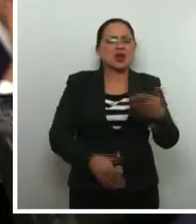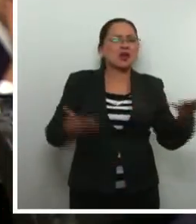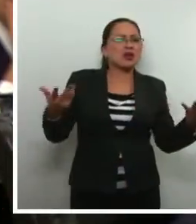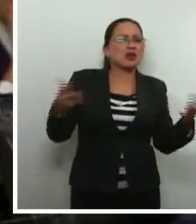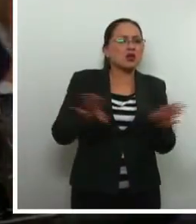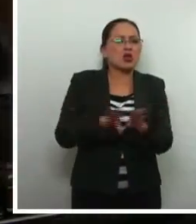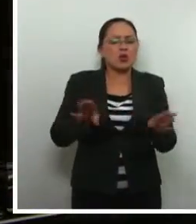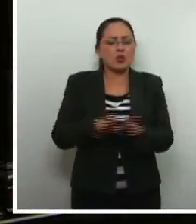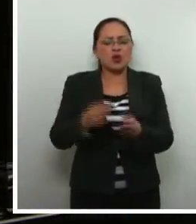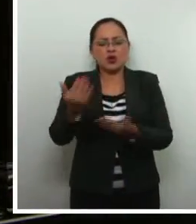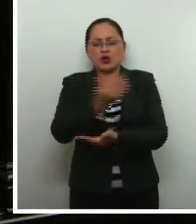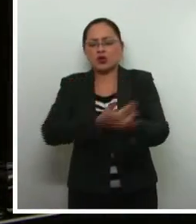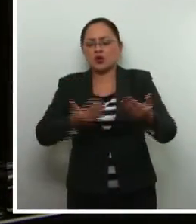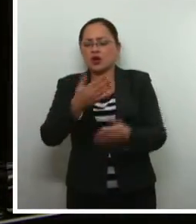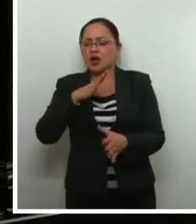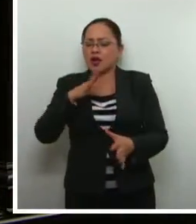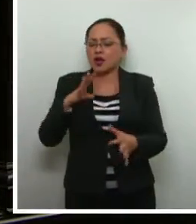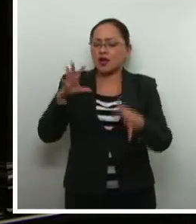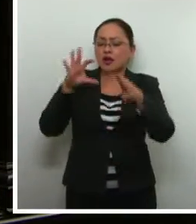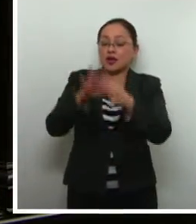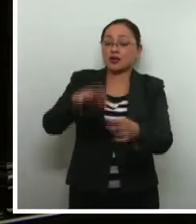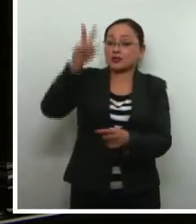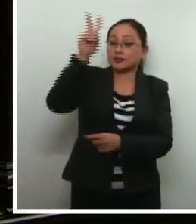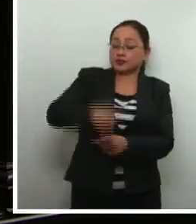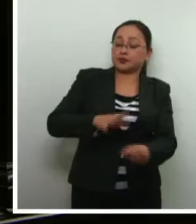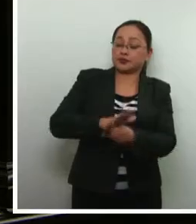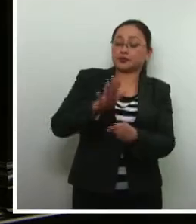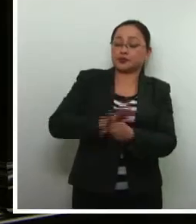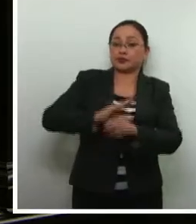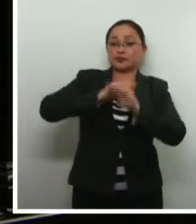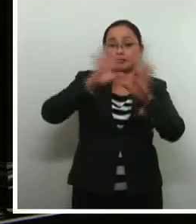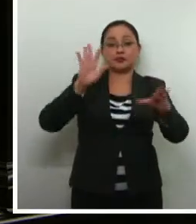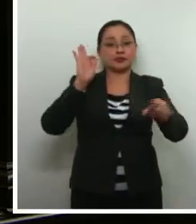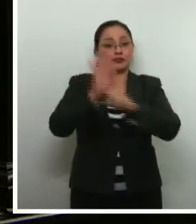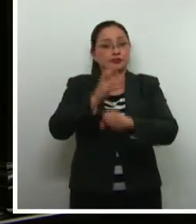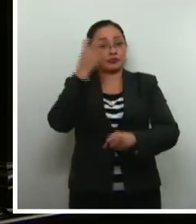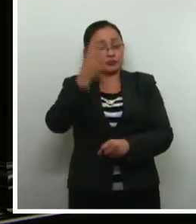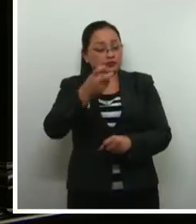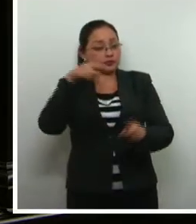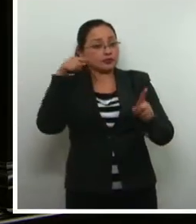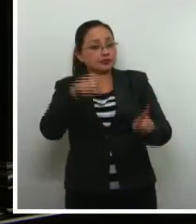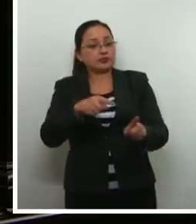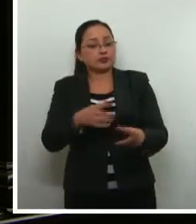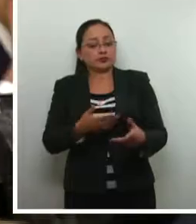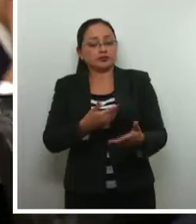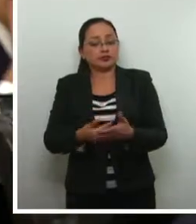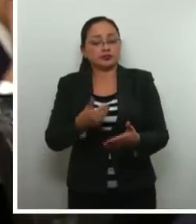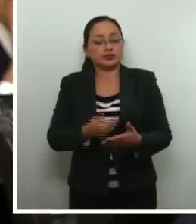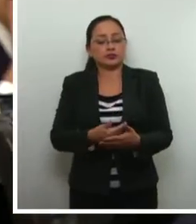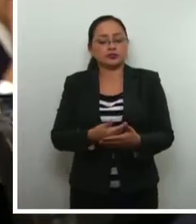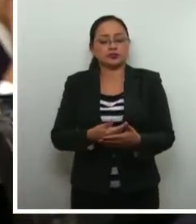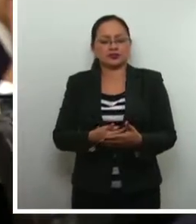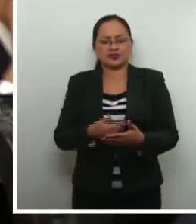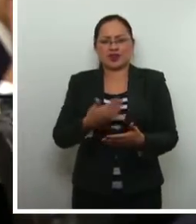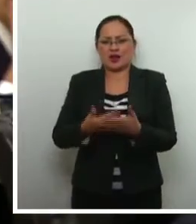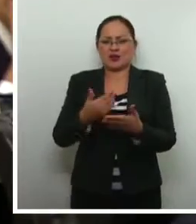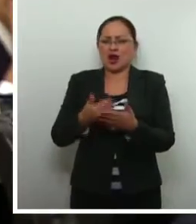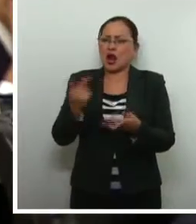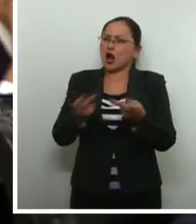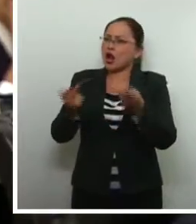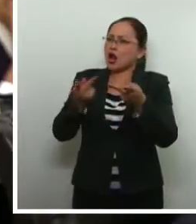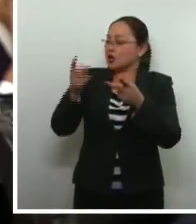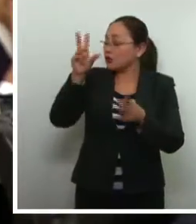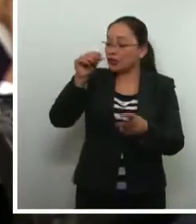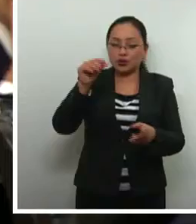entonces el rigor y la certidumbre? Eso es, lo hago en el ánimo no de cuestionar el